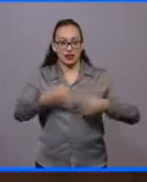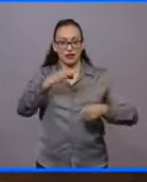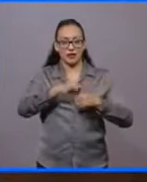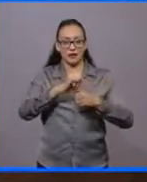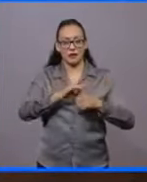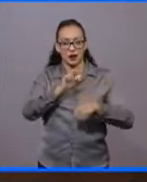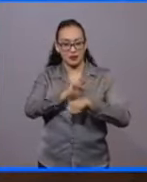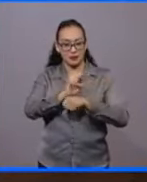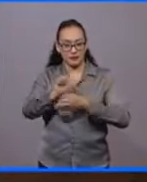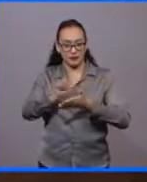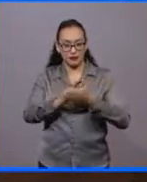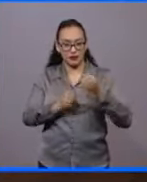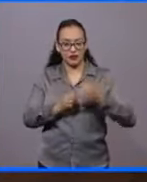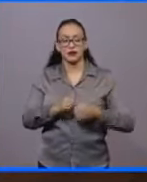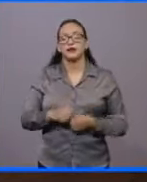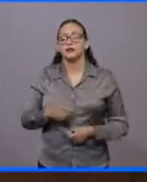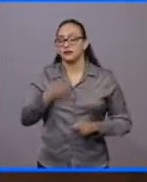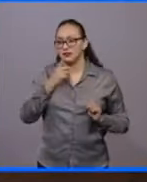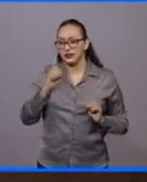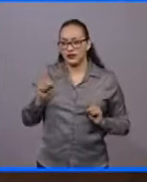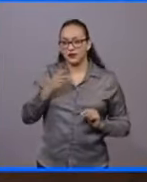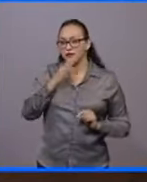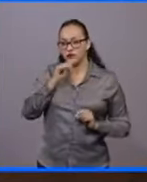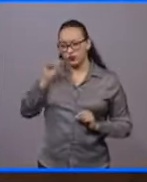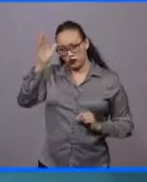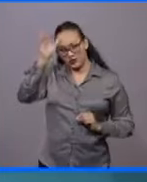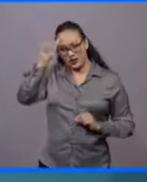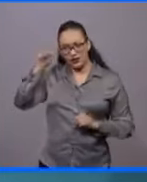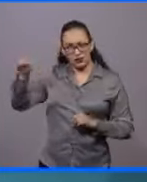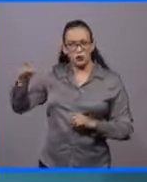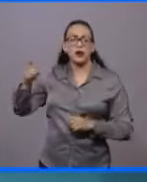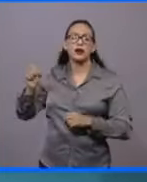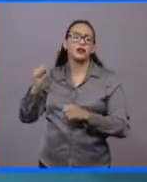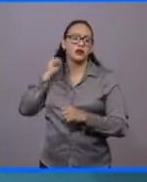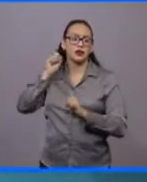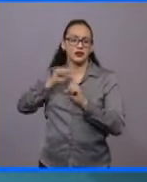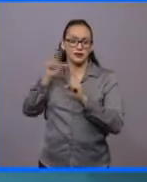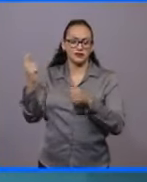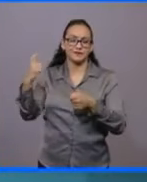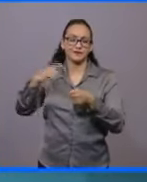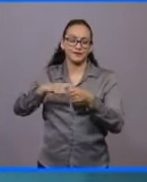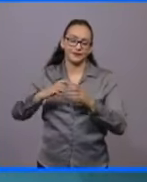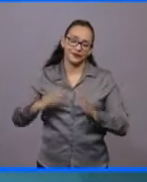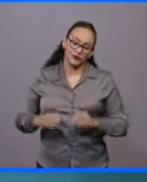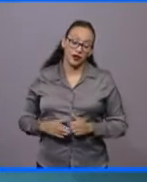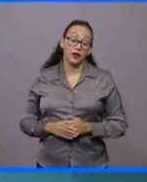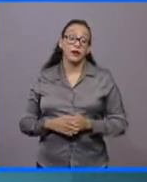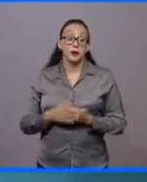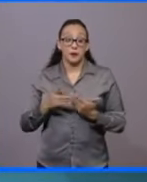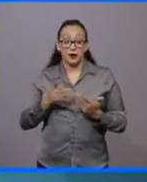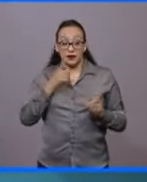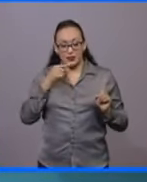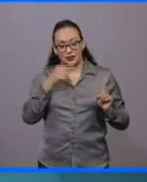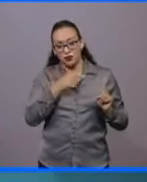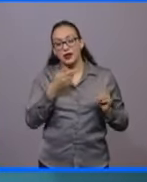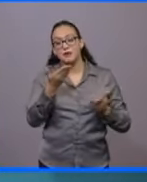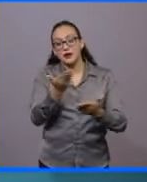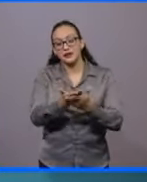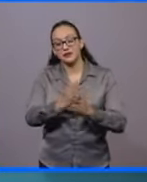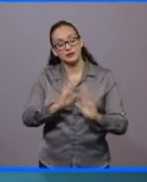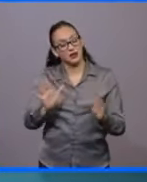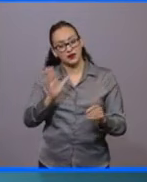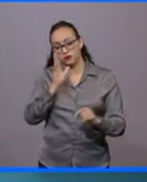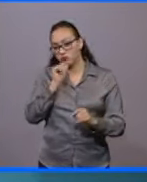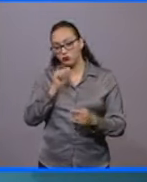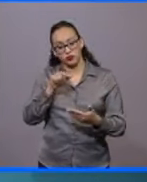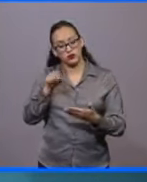lo que conforme al principio de definitividad de las etapas electorales constitucionales, resulta material y jurídicamente imposible